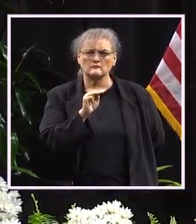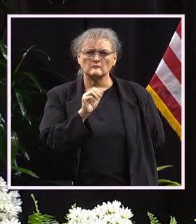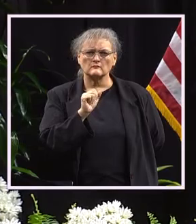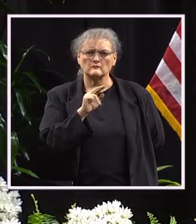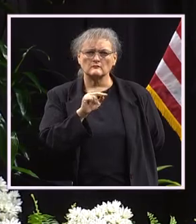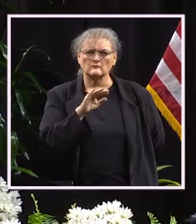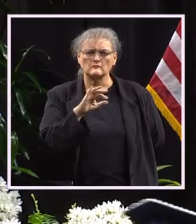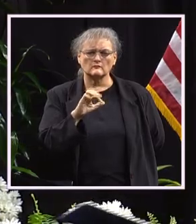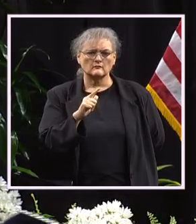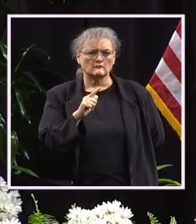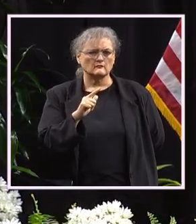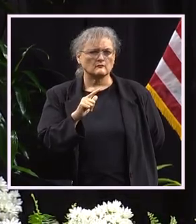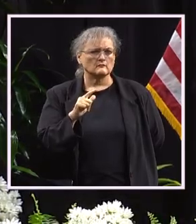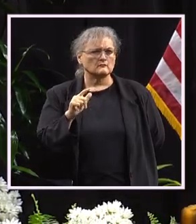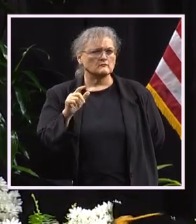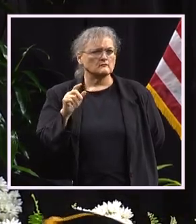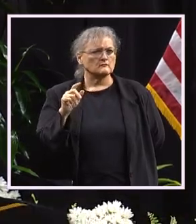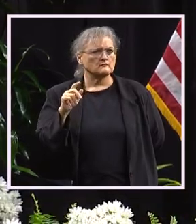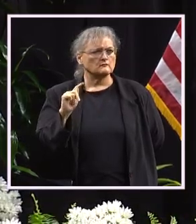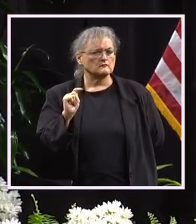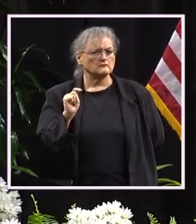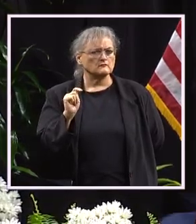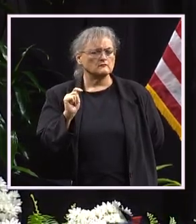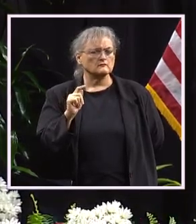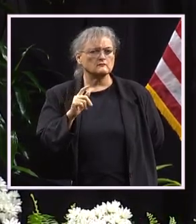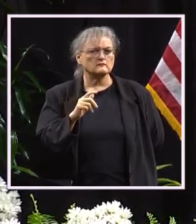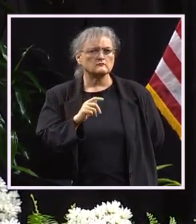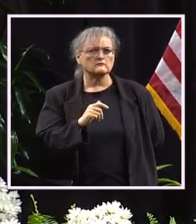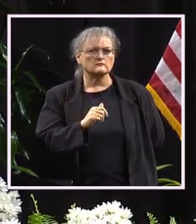Samuel P. Trevino, Cum Laude.